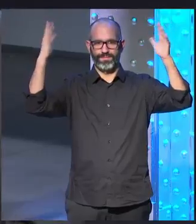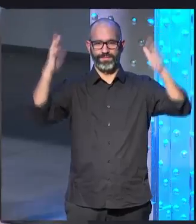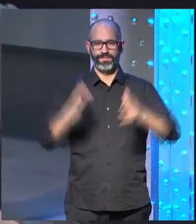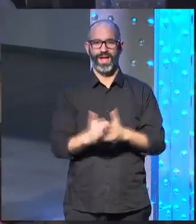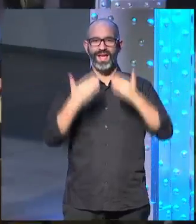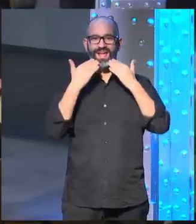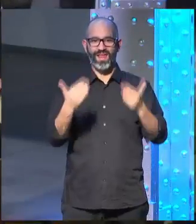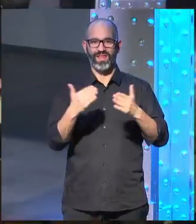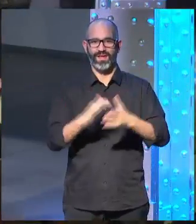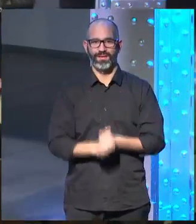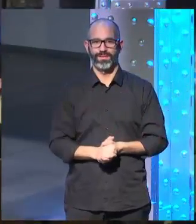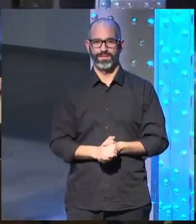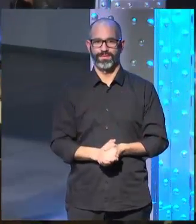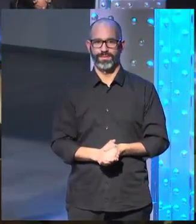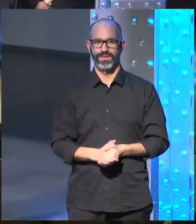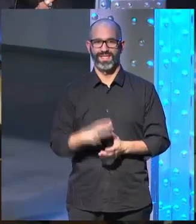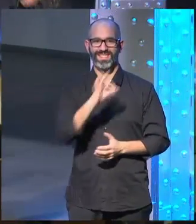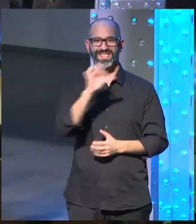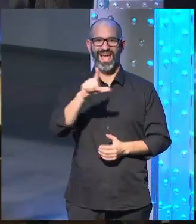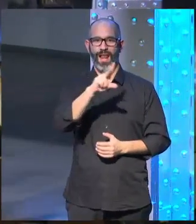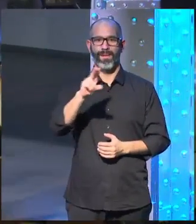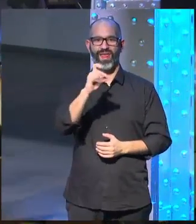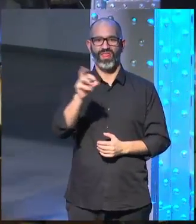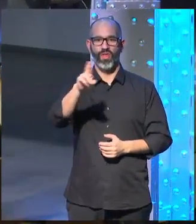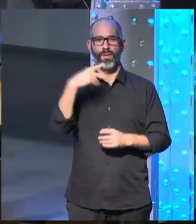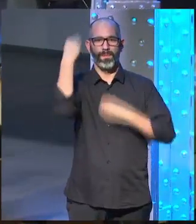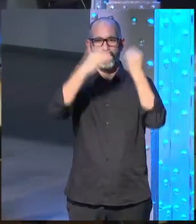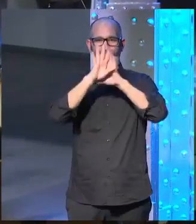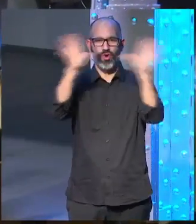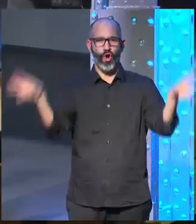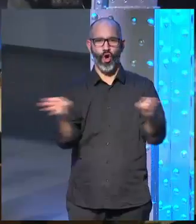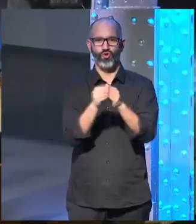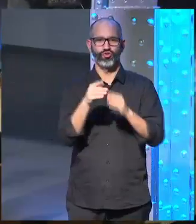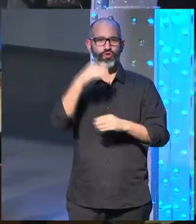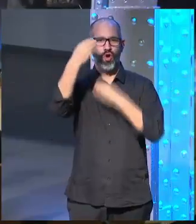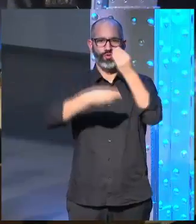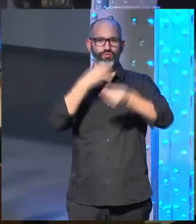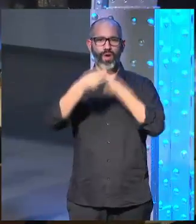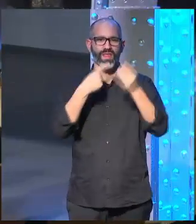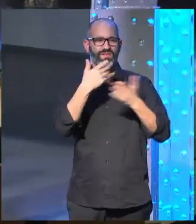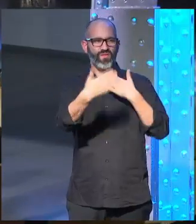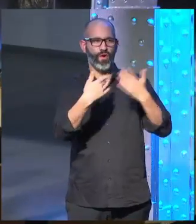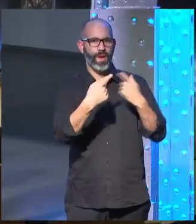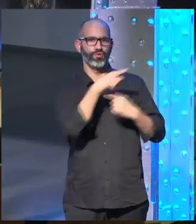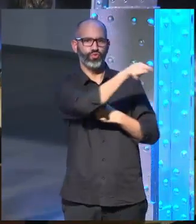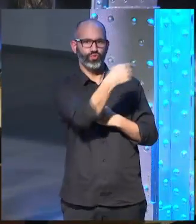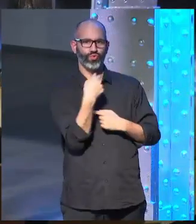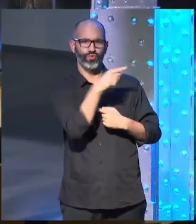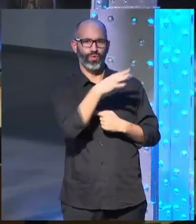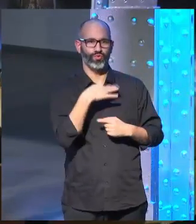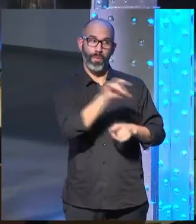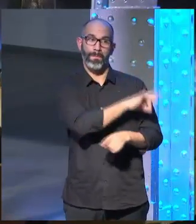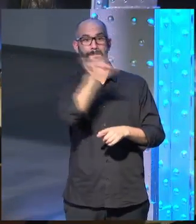Gracias, Salvador Sánchez Terán. Siempre pienso que las conclusiones que haces y te tuteo habría que ponerles un lazo y mandarlas a